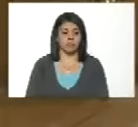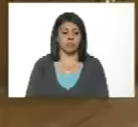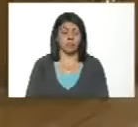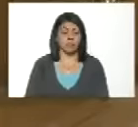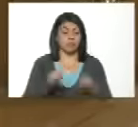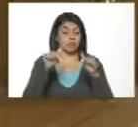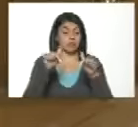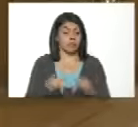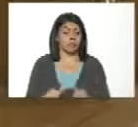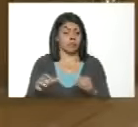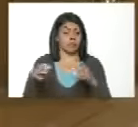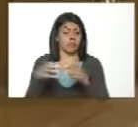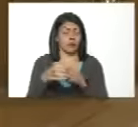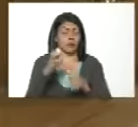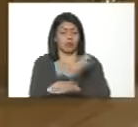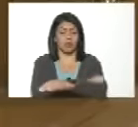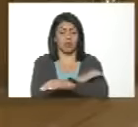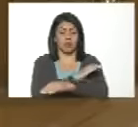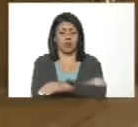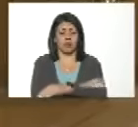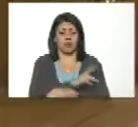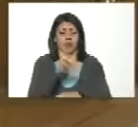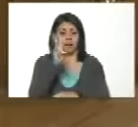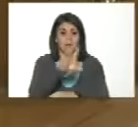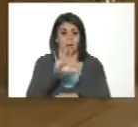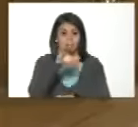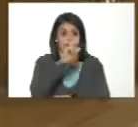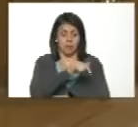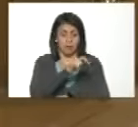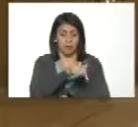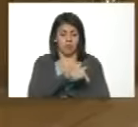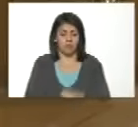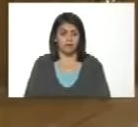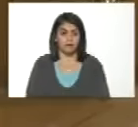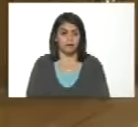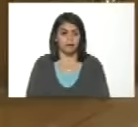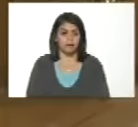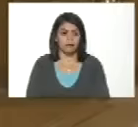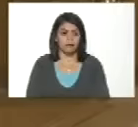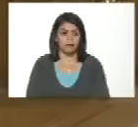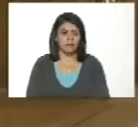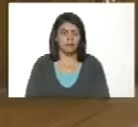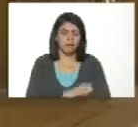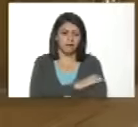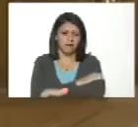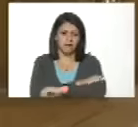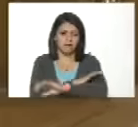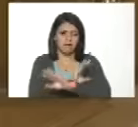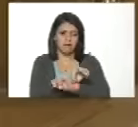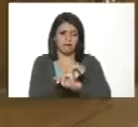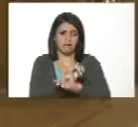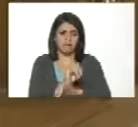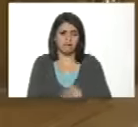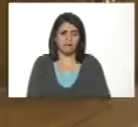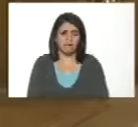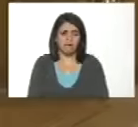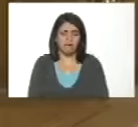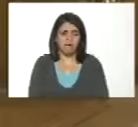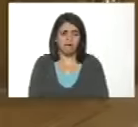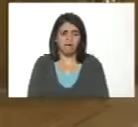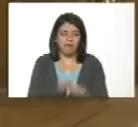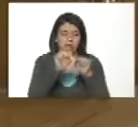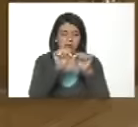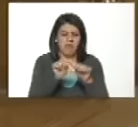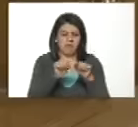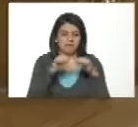Hoy sectores de la derecha venezolana, de la oposición venezolana, están aquí